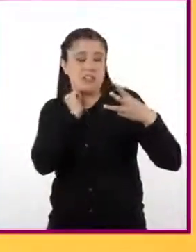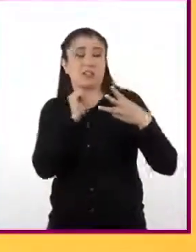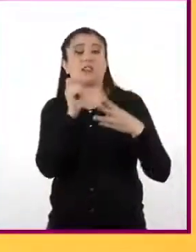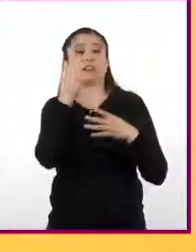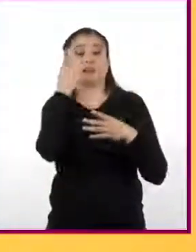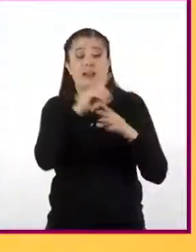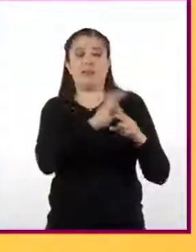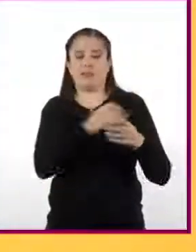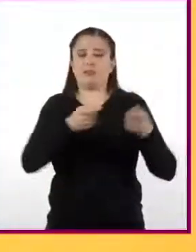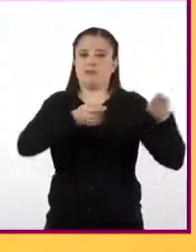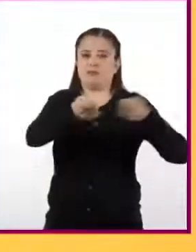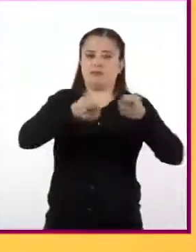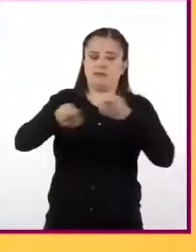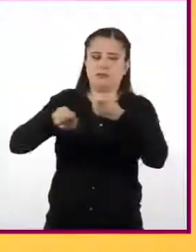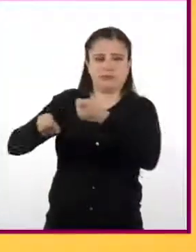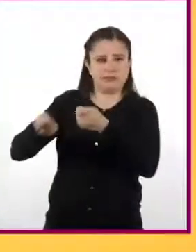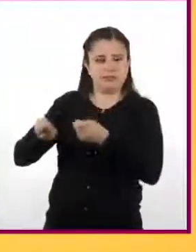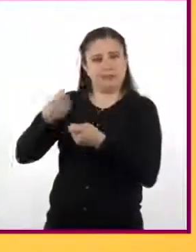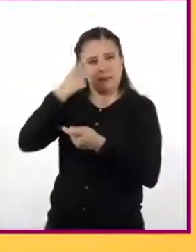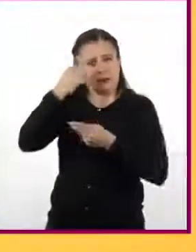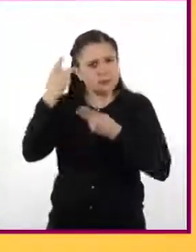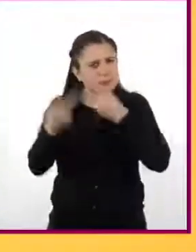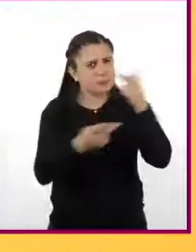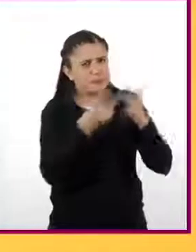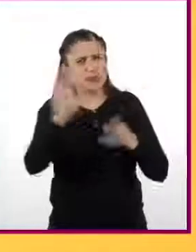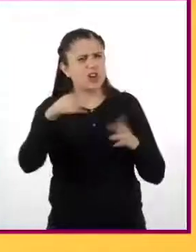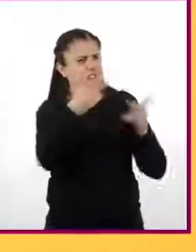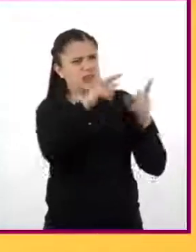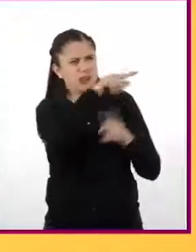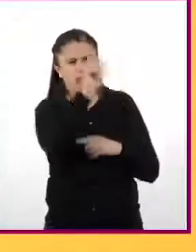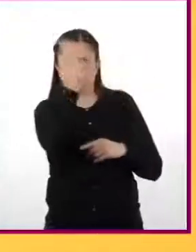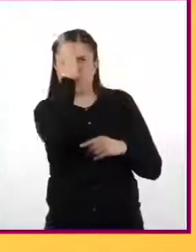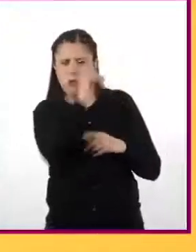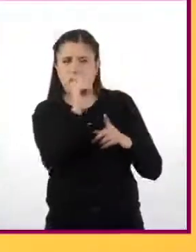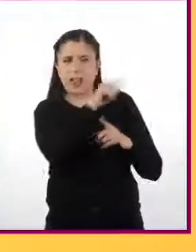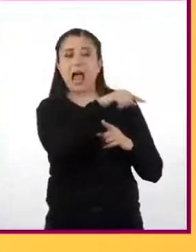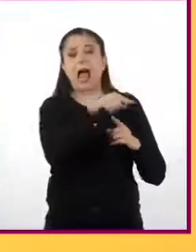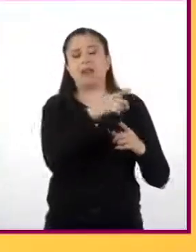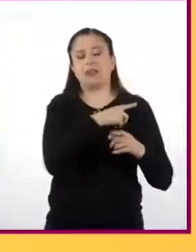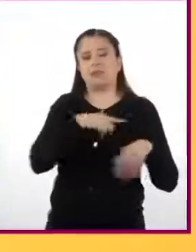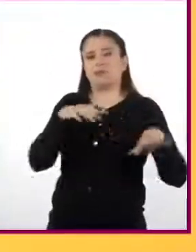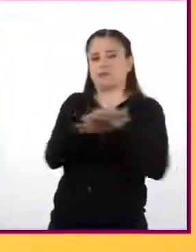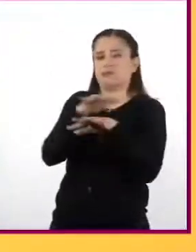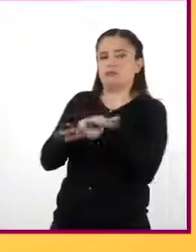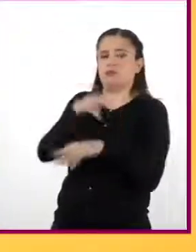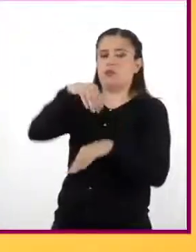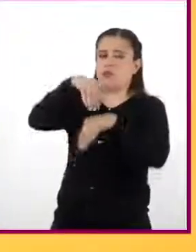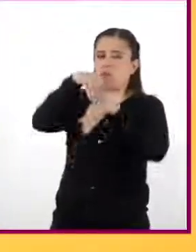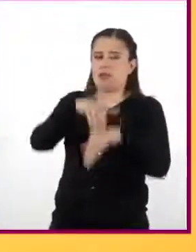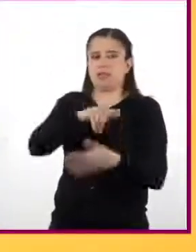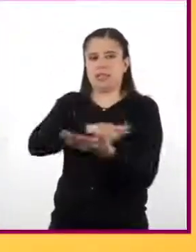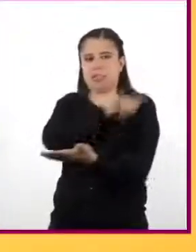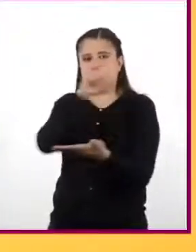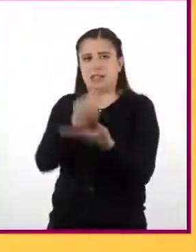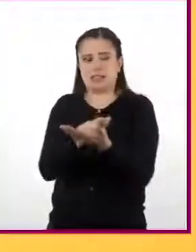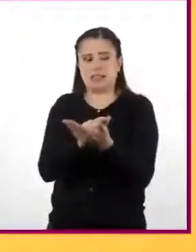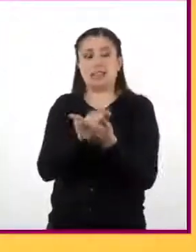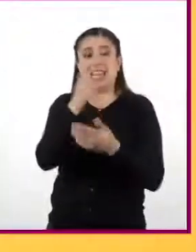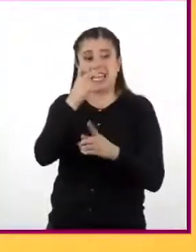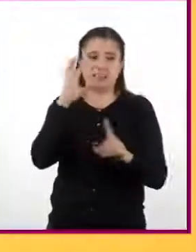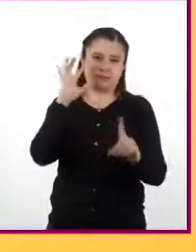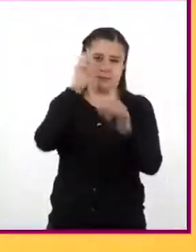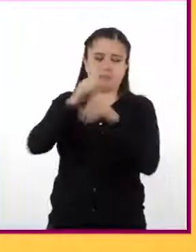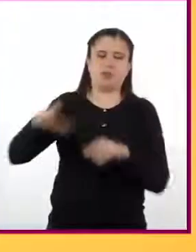uno de los poderes pueda ser cuestionada, modificada o enriquecida por otro de los poderes. Ese es uno de los retos